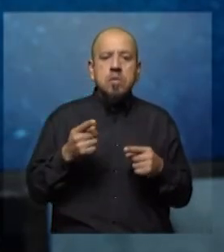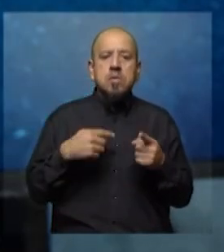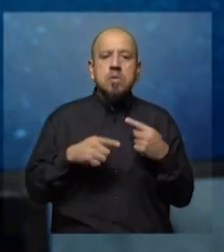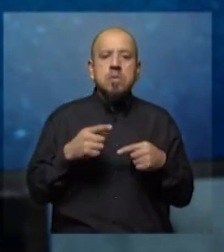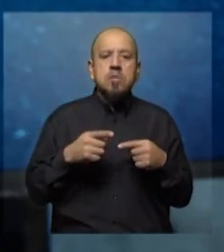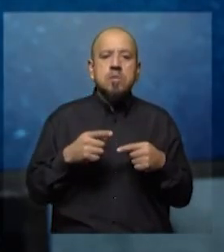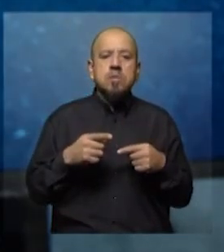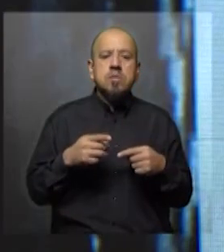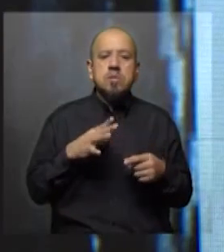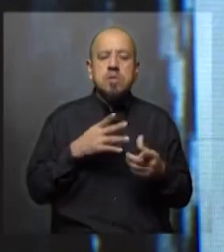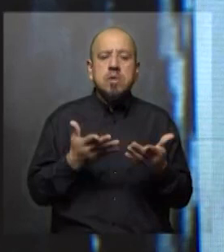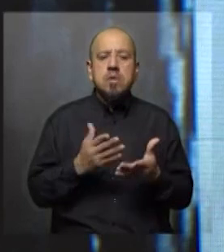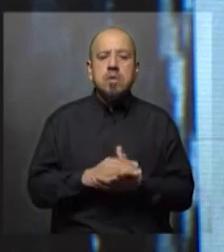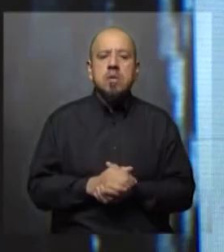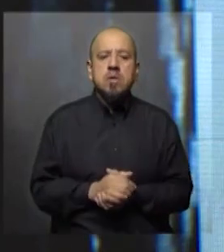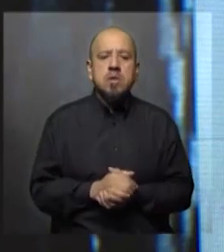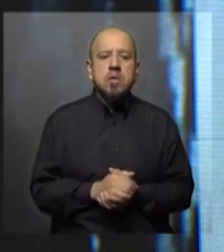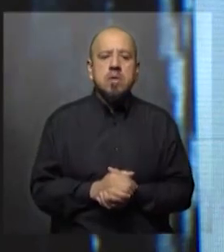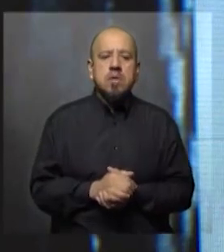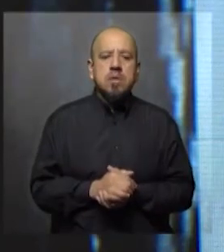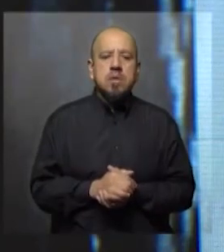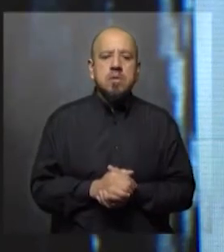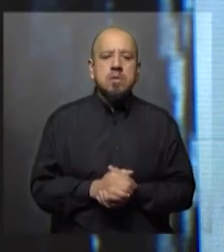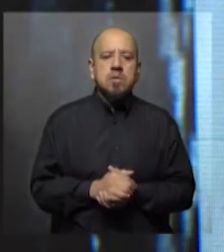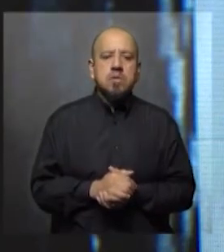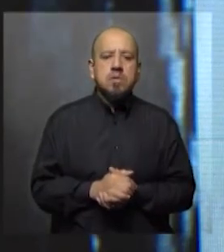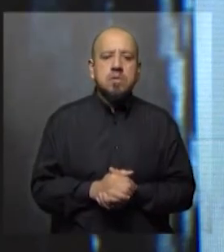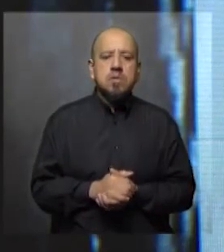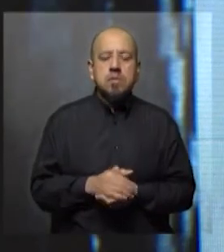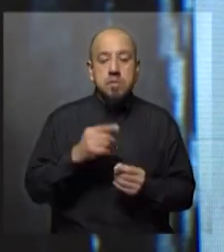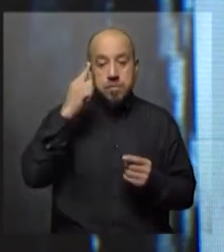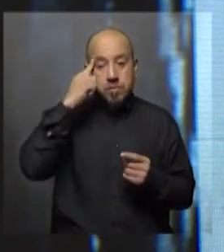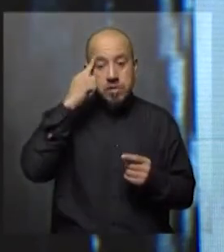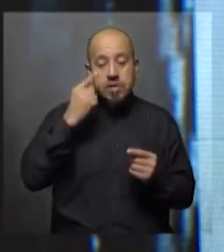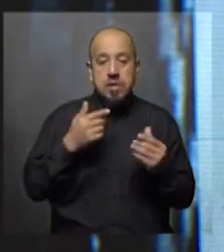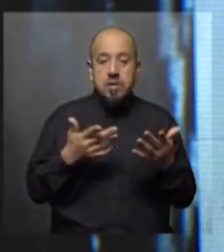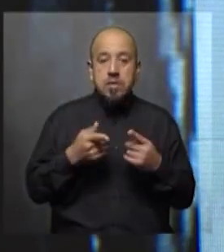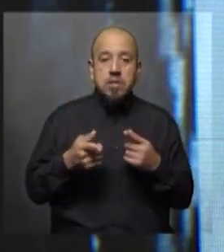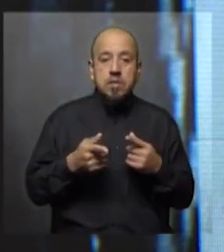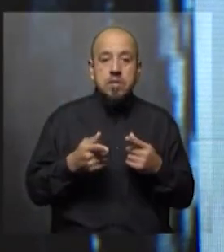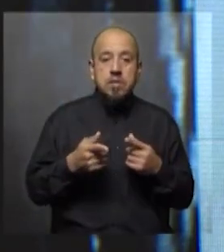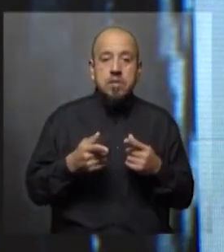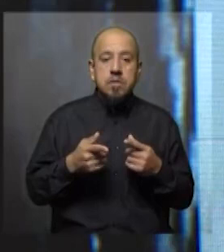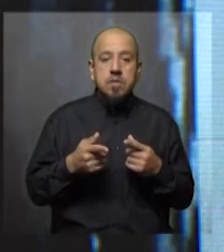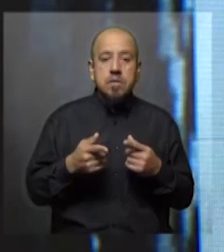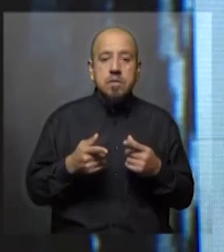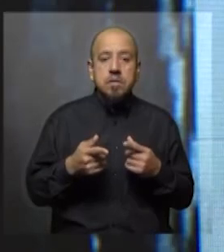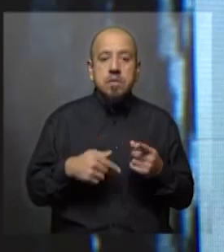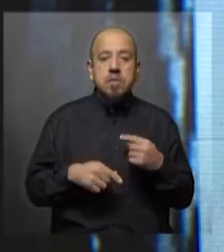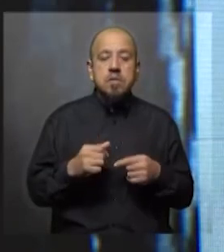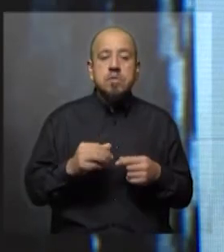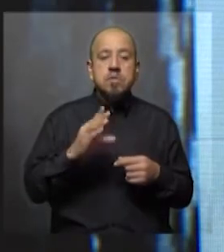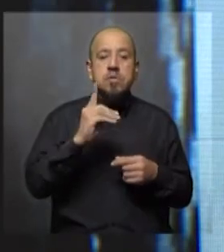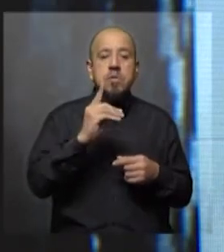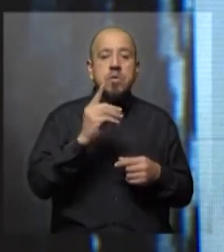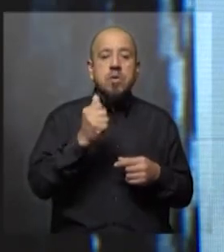de Eva ferreír a justamente Bueno sí pensar los datos actuales es como clave